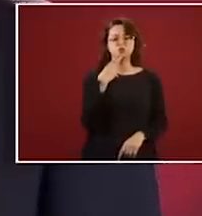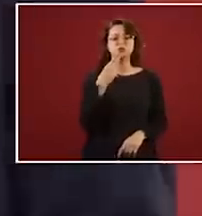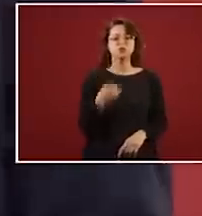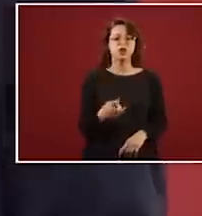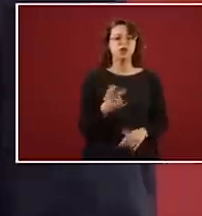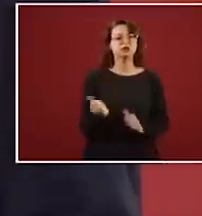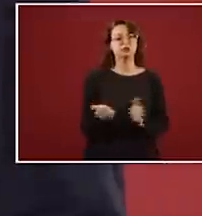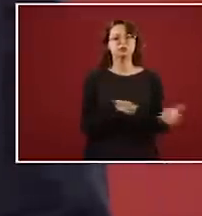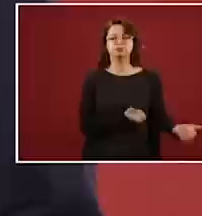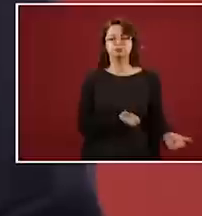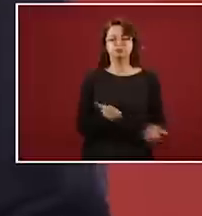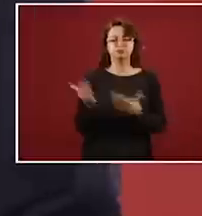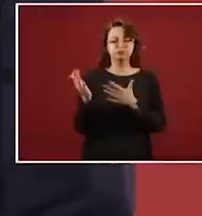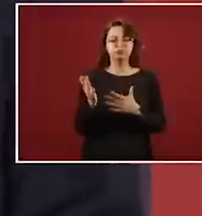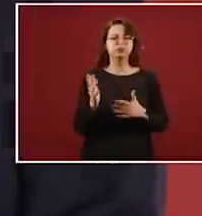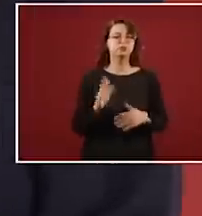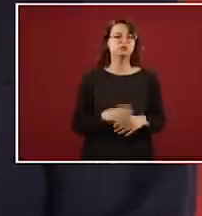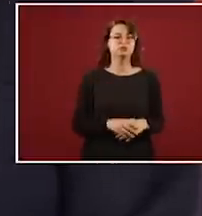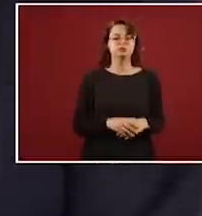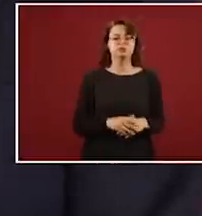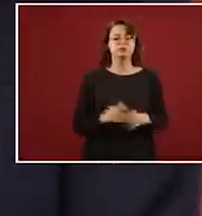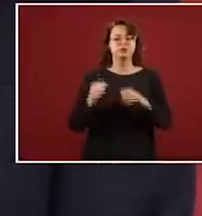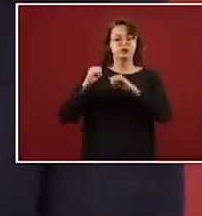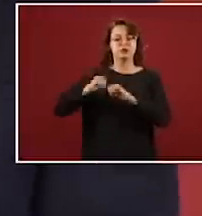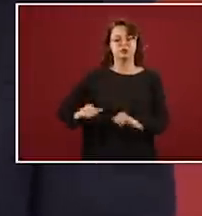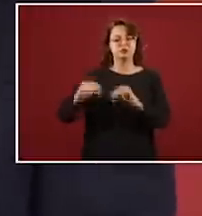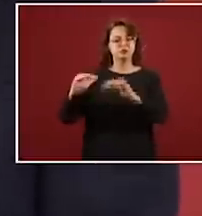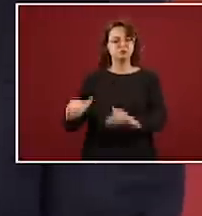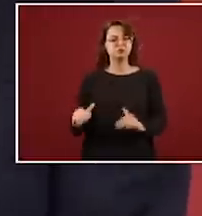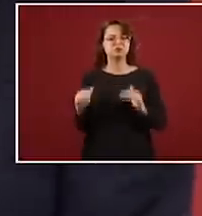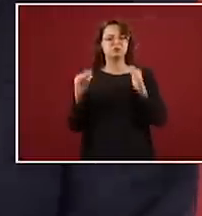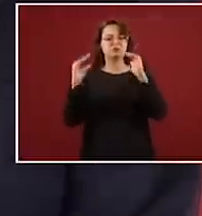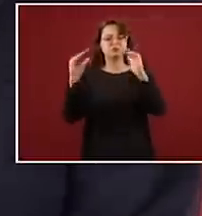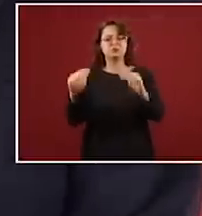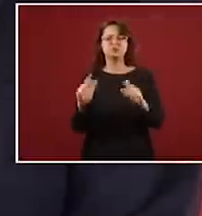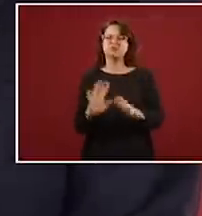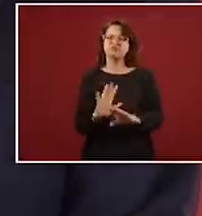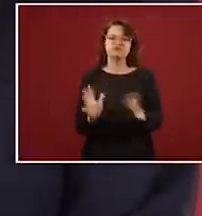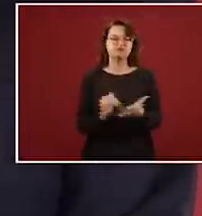transportar a funcionarios del más alto nivel.